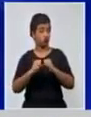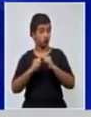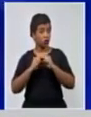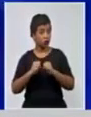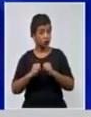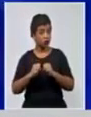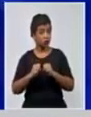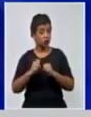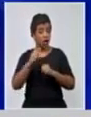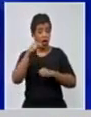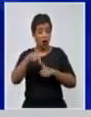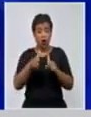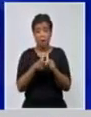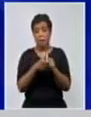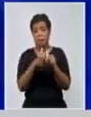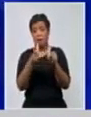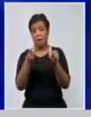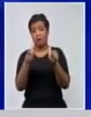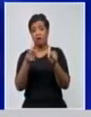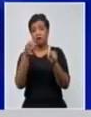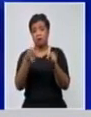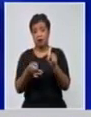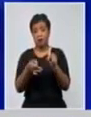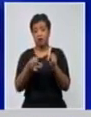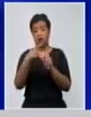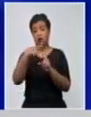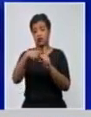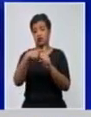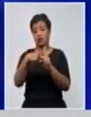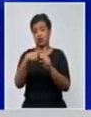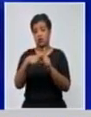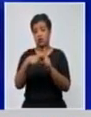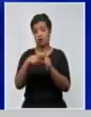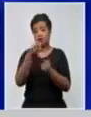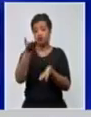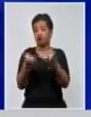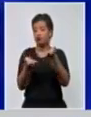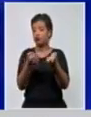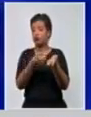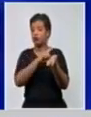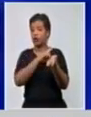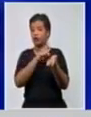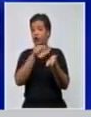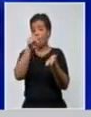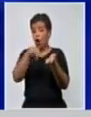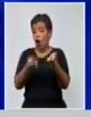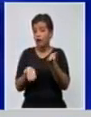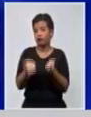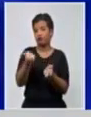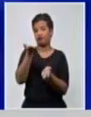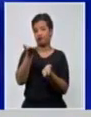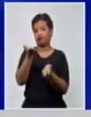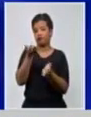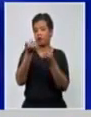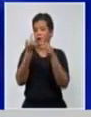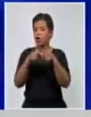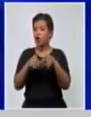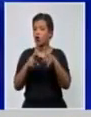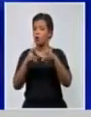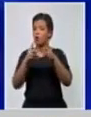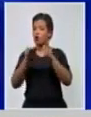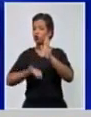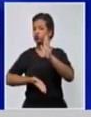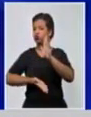un incremento de los casos en comparación con ayer, aunque no es una cifra de las más elevadas que hemos tenido en otros días